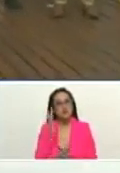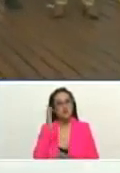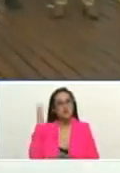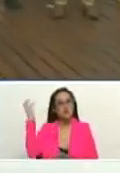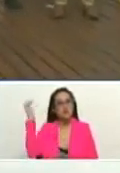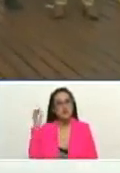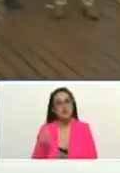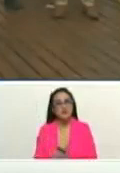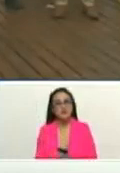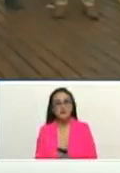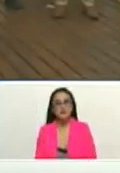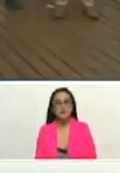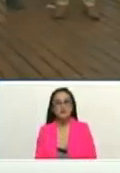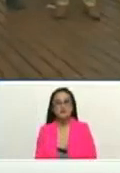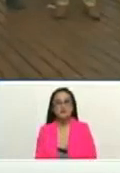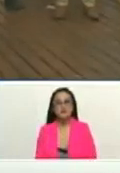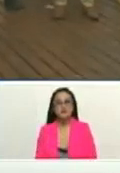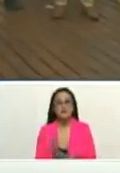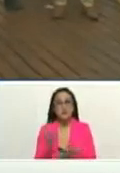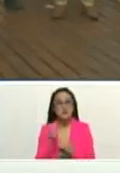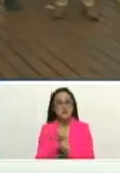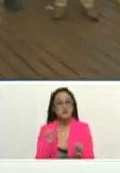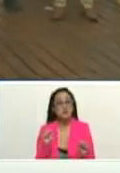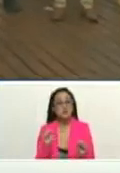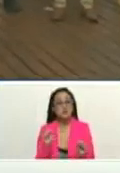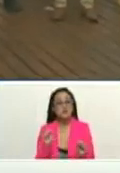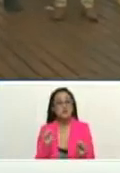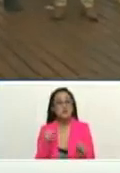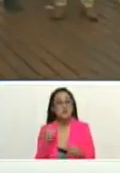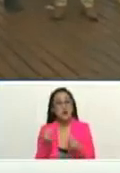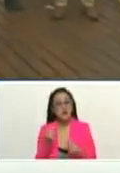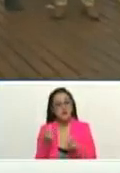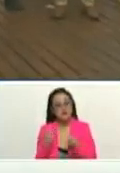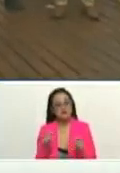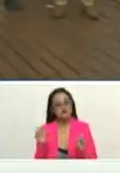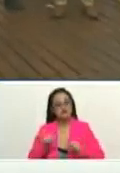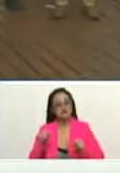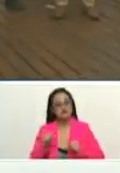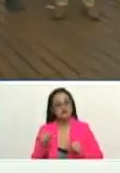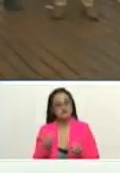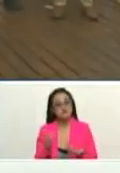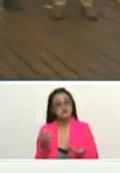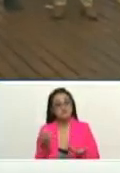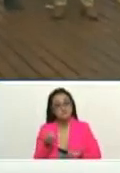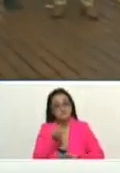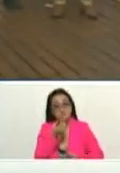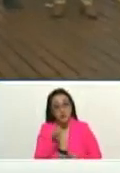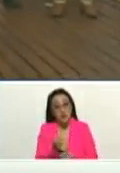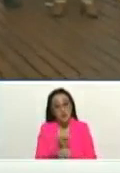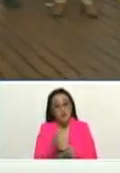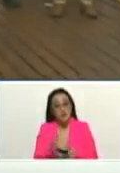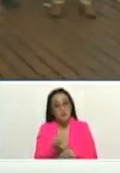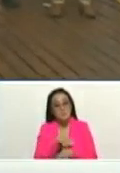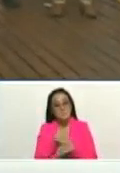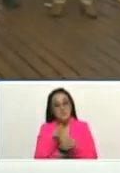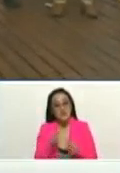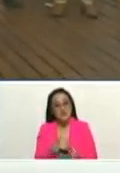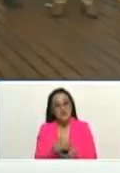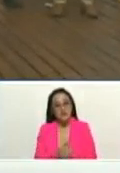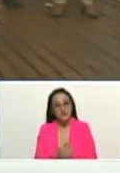sueños, que parecen imposibles, pero que los hacemos posibles. Bueno, gobernador, ministro García